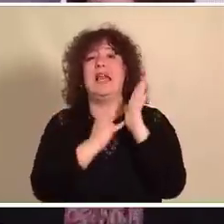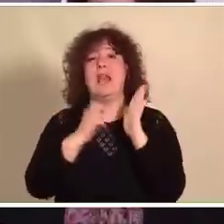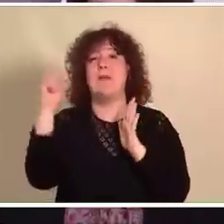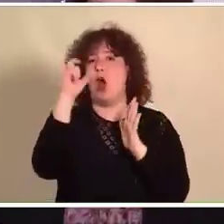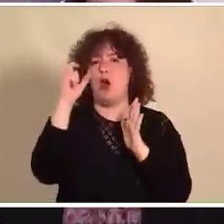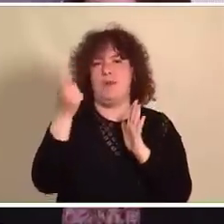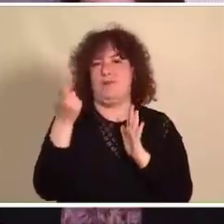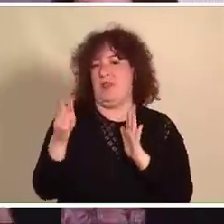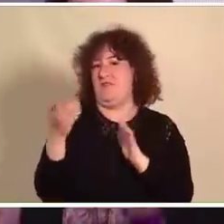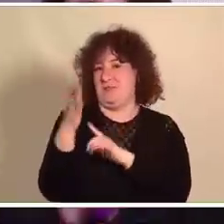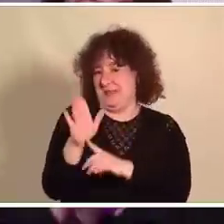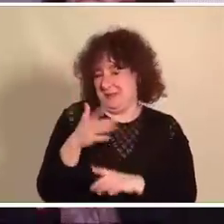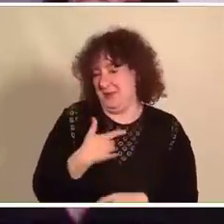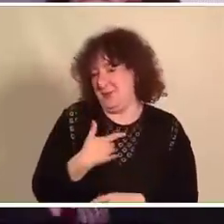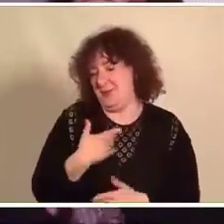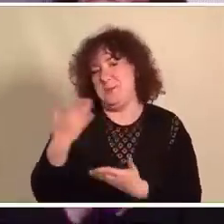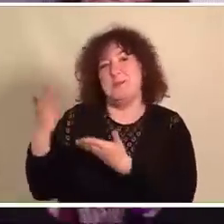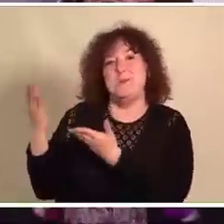presentación